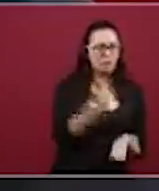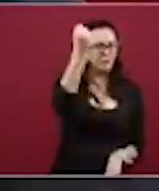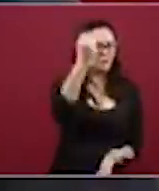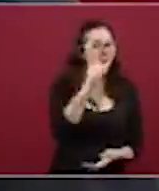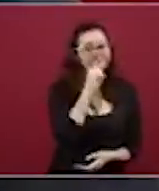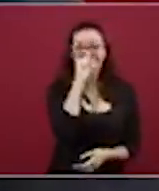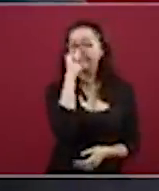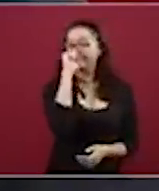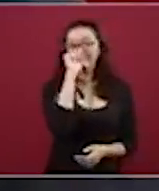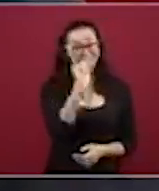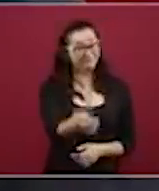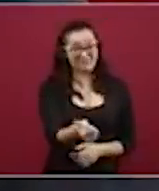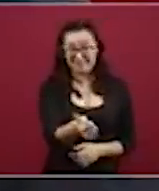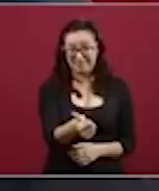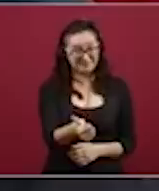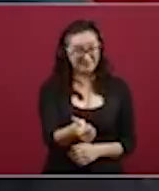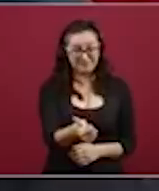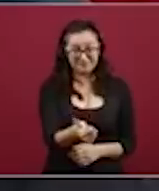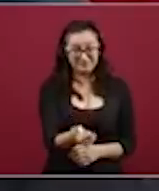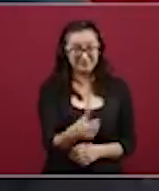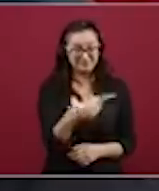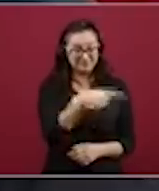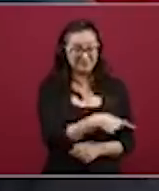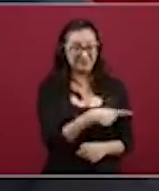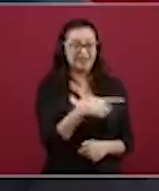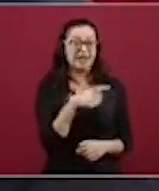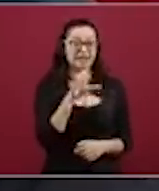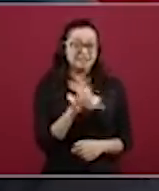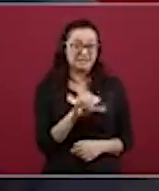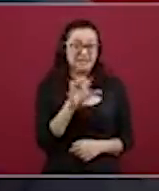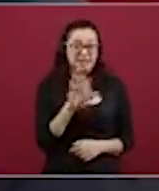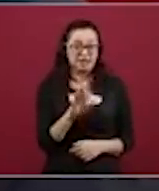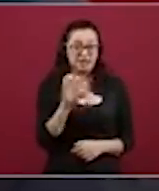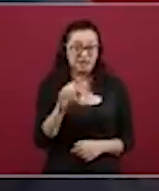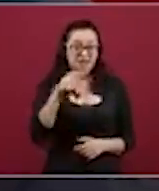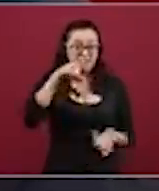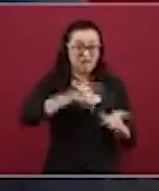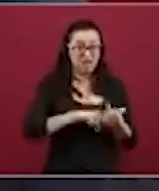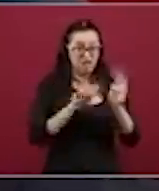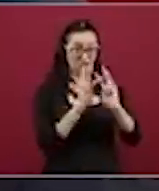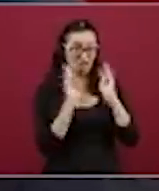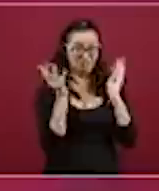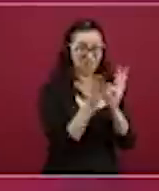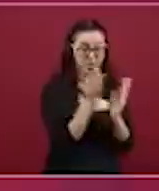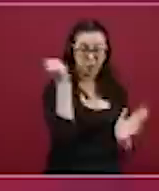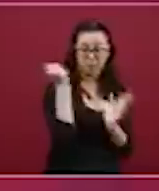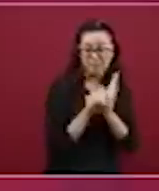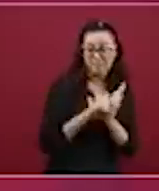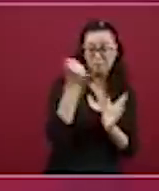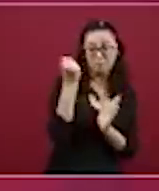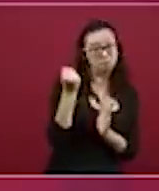No se aprobaron por el Consejo de Administración de la Comisión Federal de Electricidad.